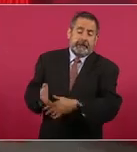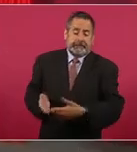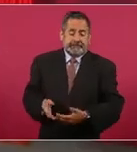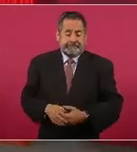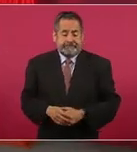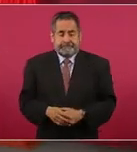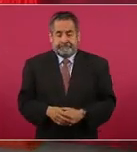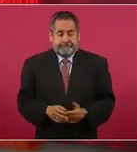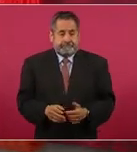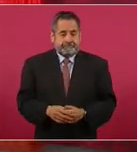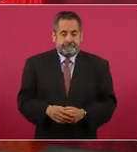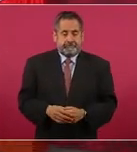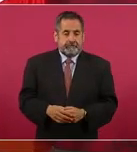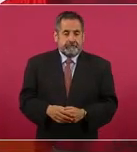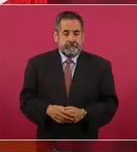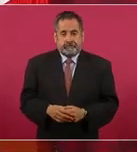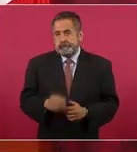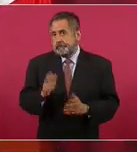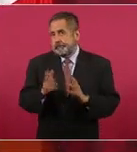o